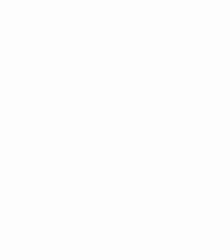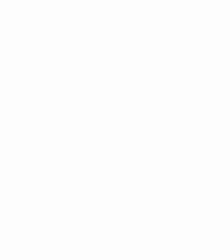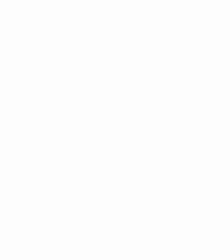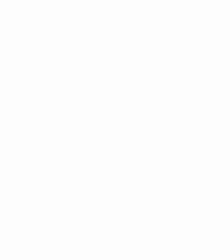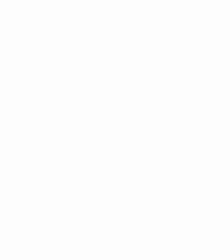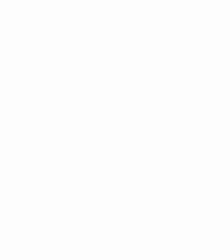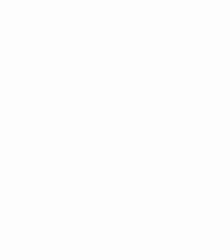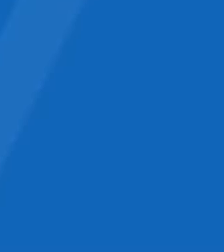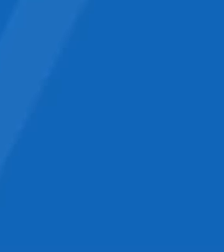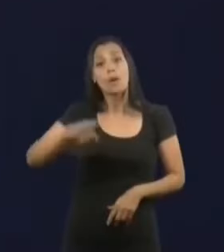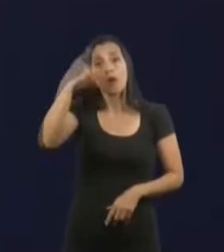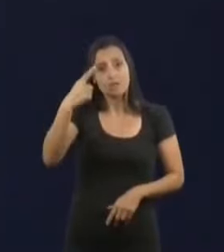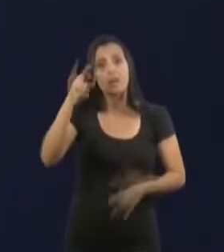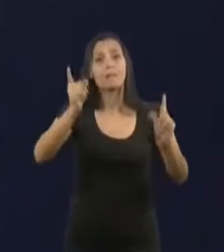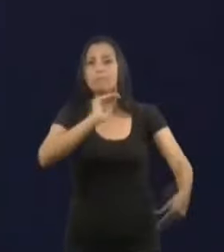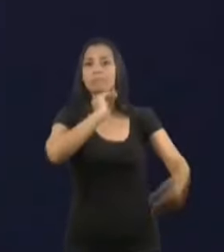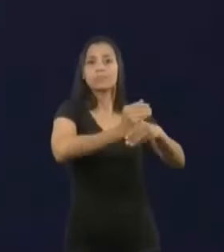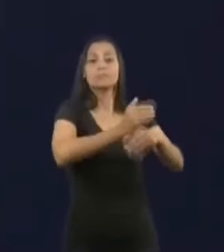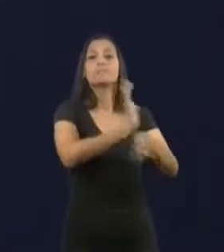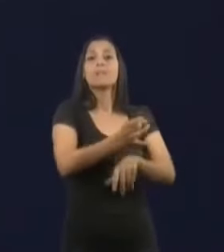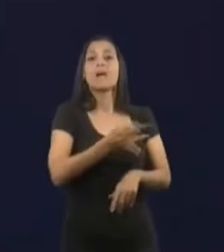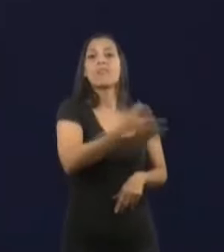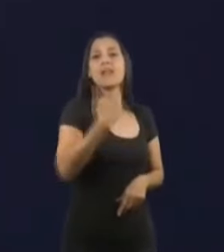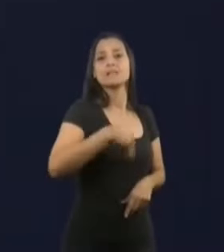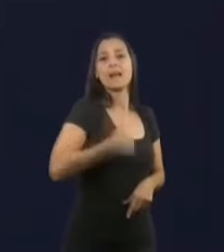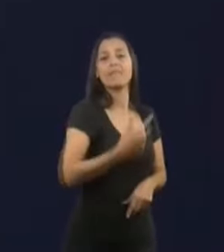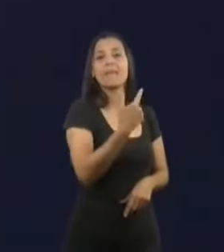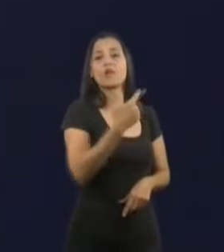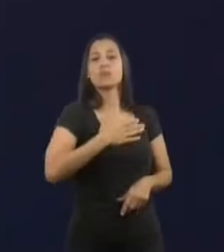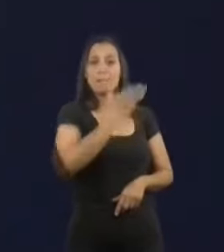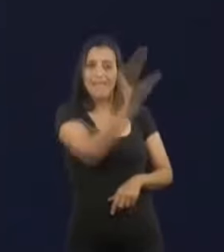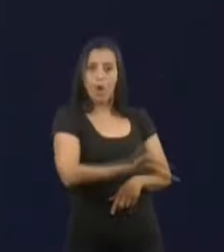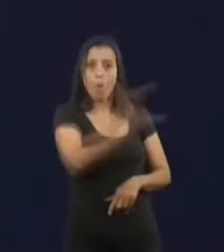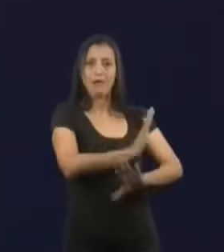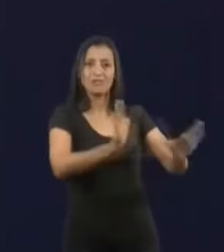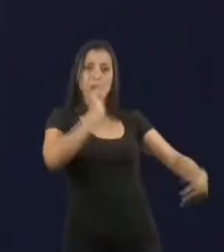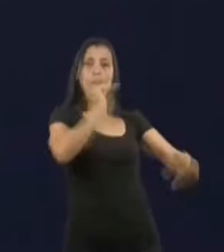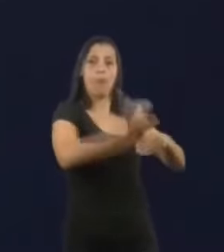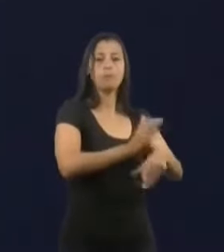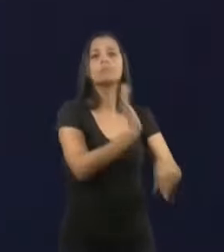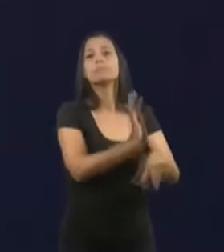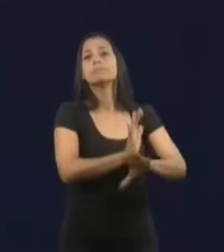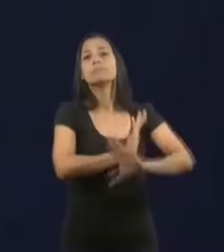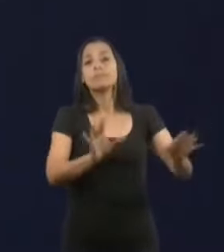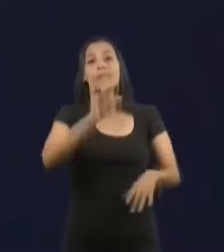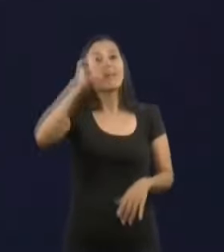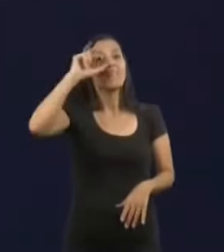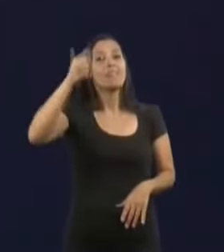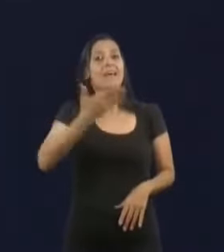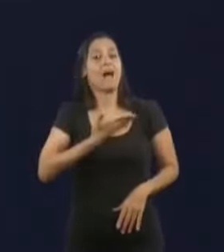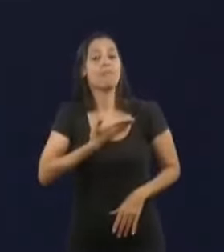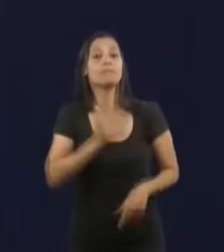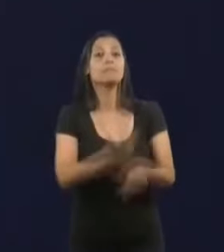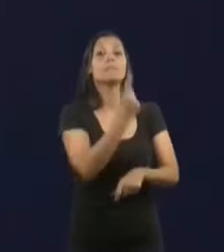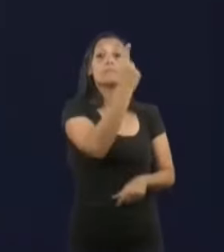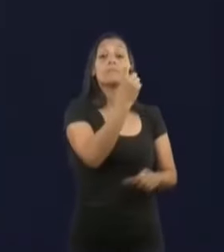el gobierno nacional dispuso el cierre de trenes argentinos capital humano más conocida como decaf una de las